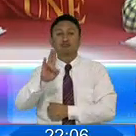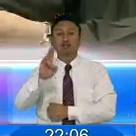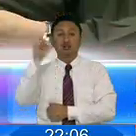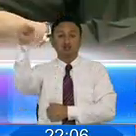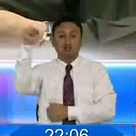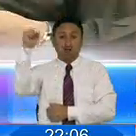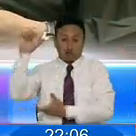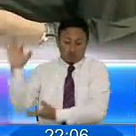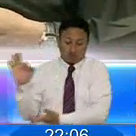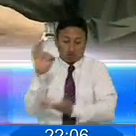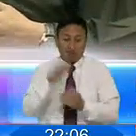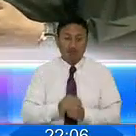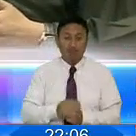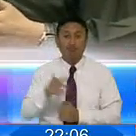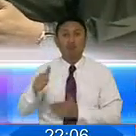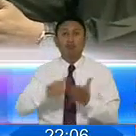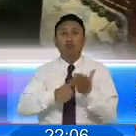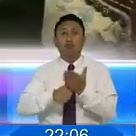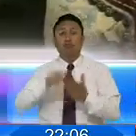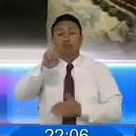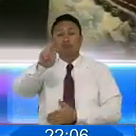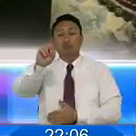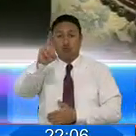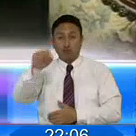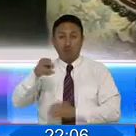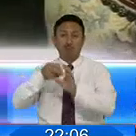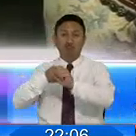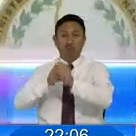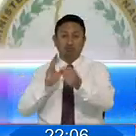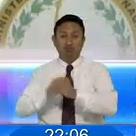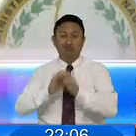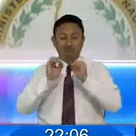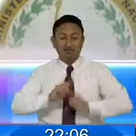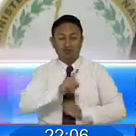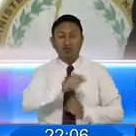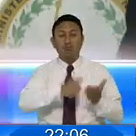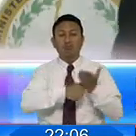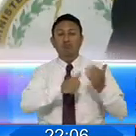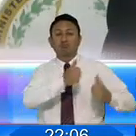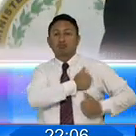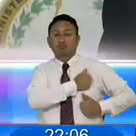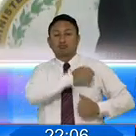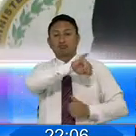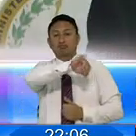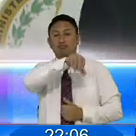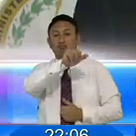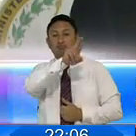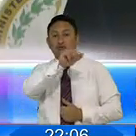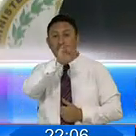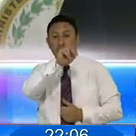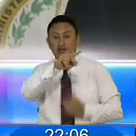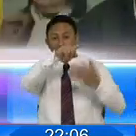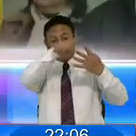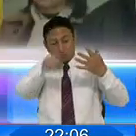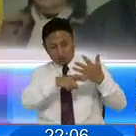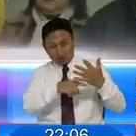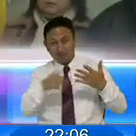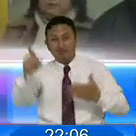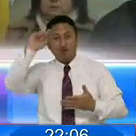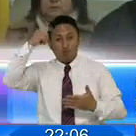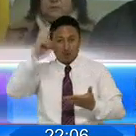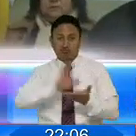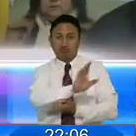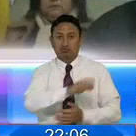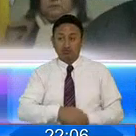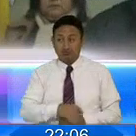la renuncia de la ministra de gobierno maría paula romo y la del ministro de defensa oswaldo jarrín entre otros y que sin ello